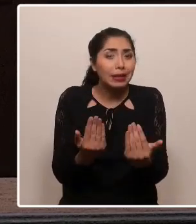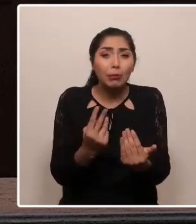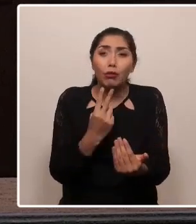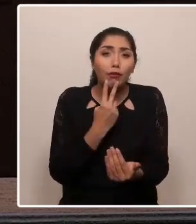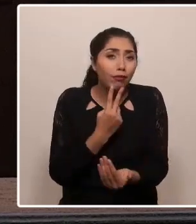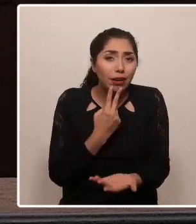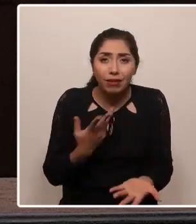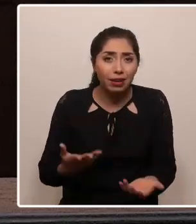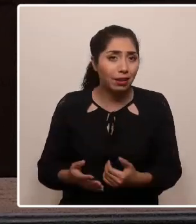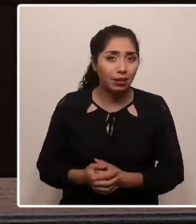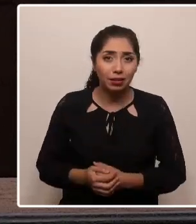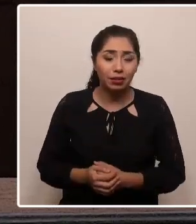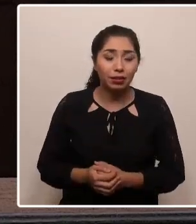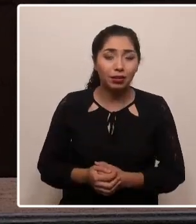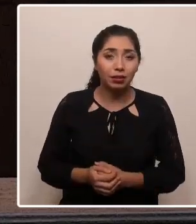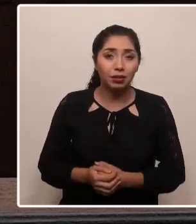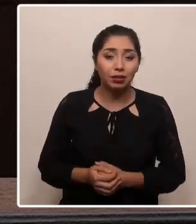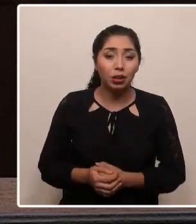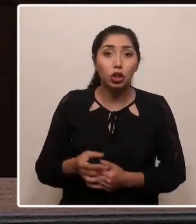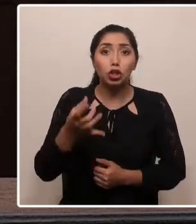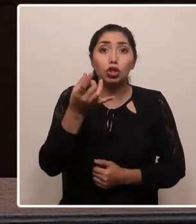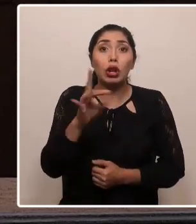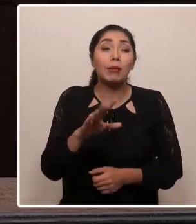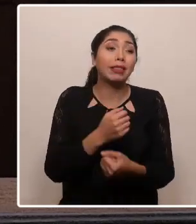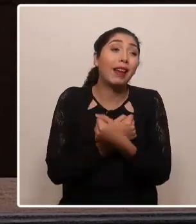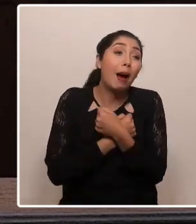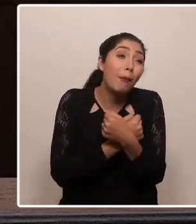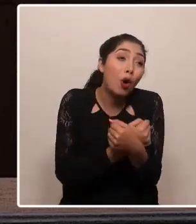sobreviviendo. Porque solo de amor no se puede,